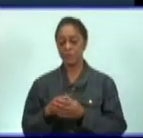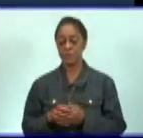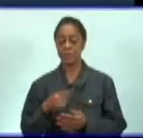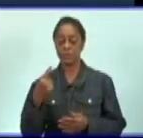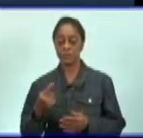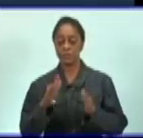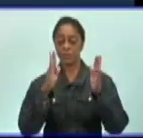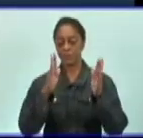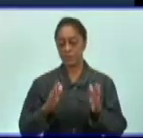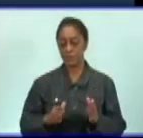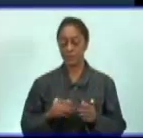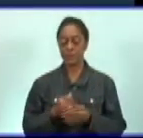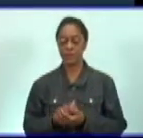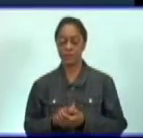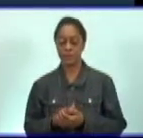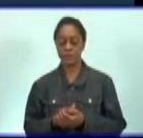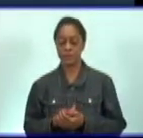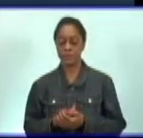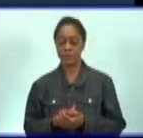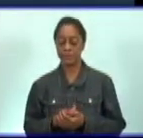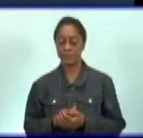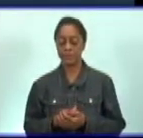en una tabla de posiciones,